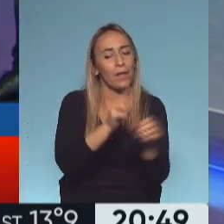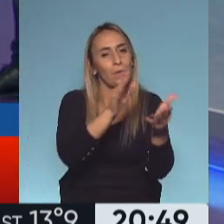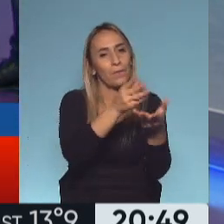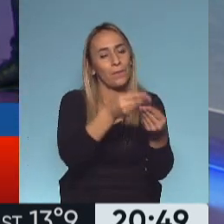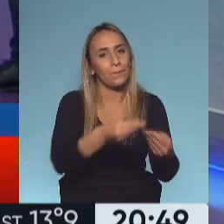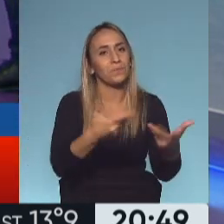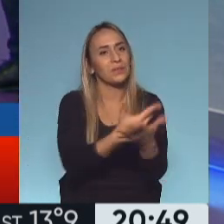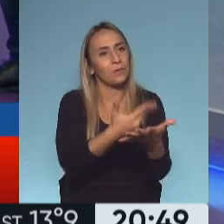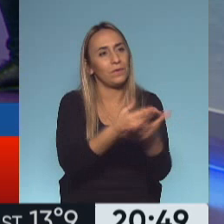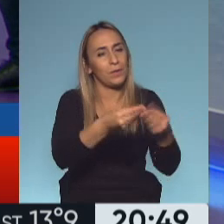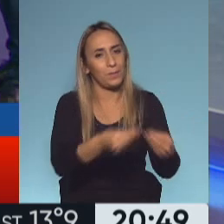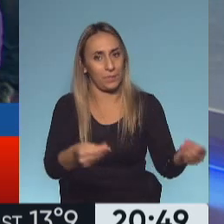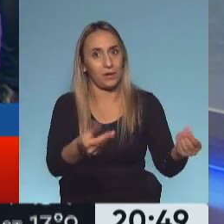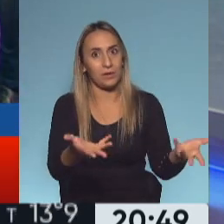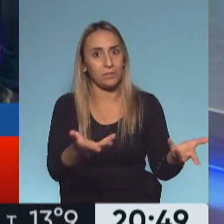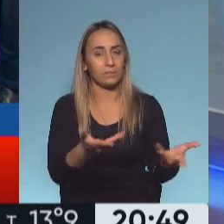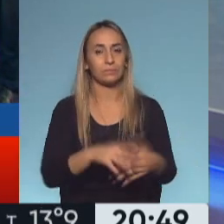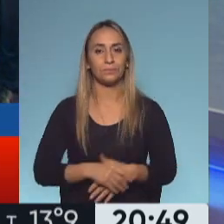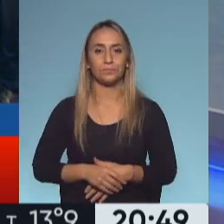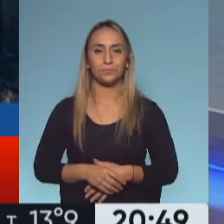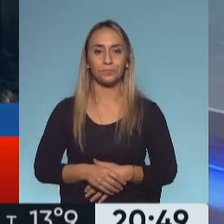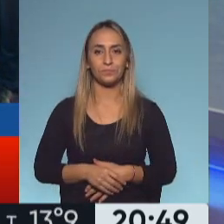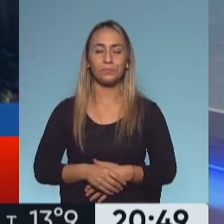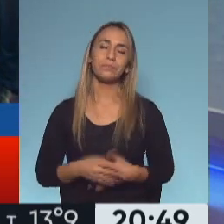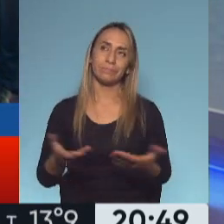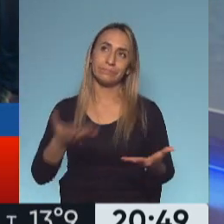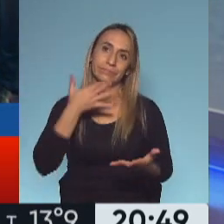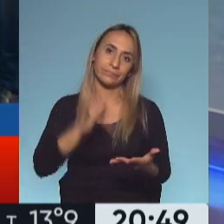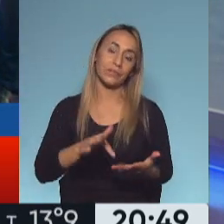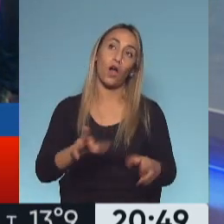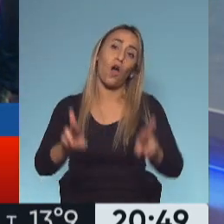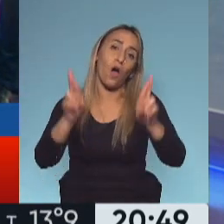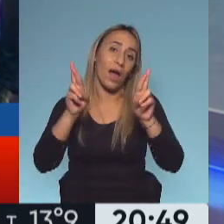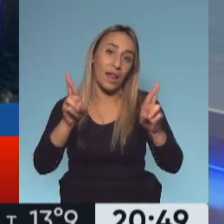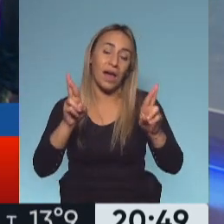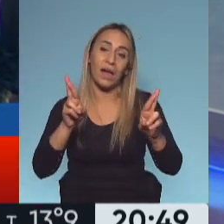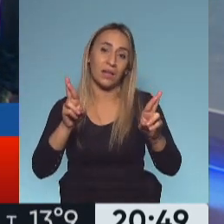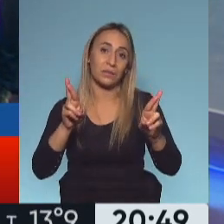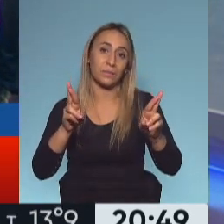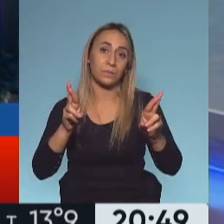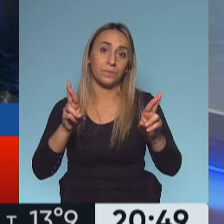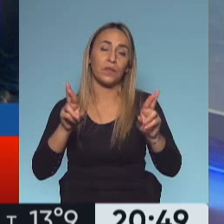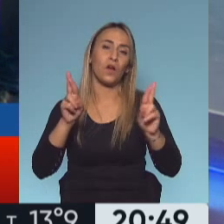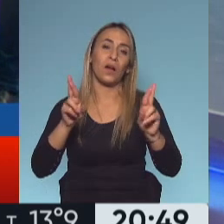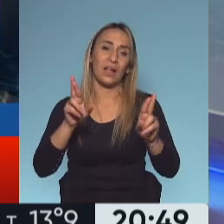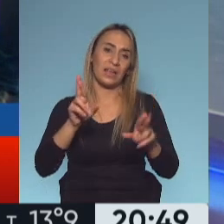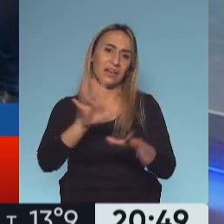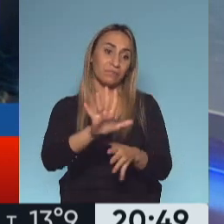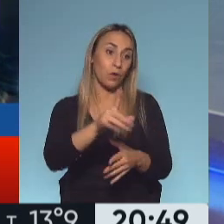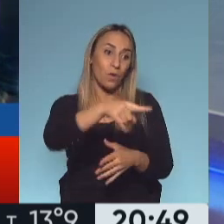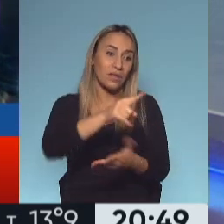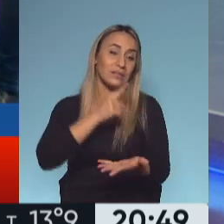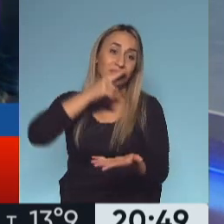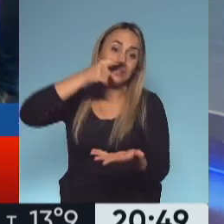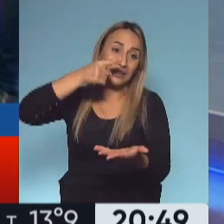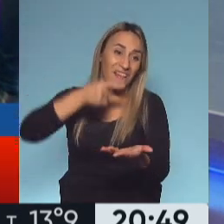atención digna a estas personas. Está claro que el cierre lógico y obvio sería, ojalá que nunca haya que llegar a estas decisiones, ¿no?